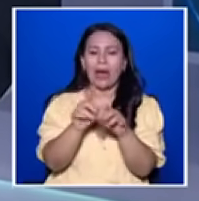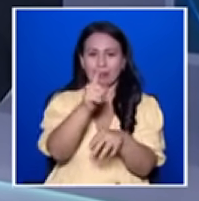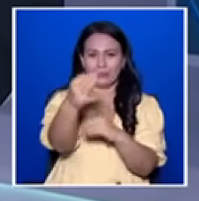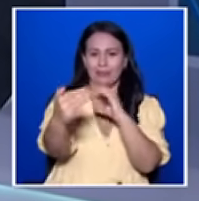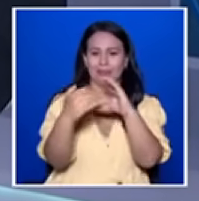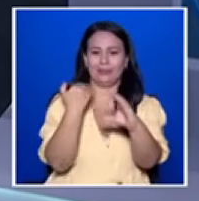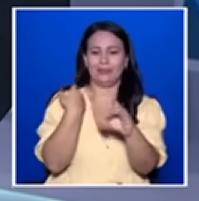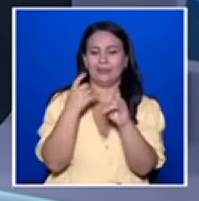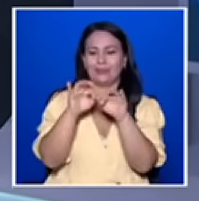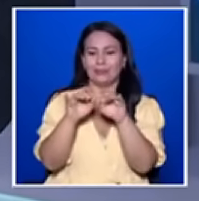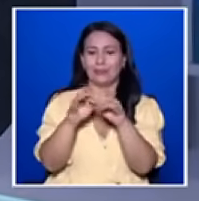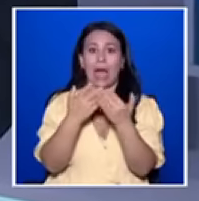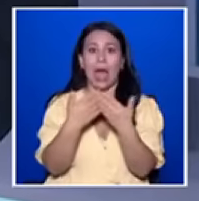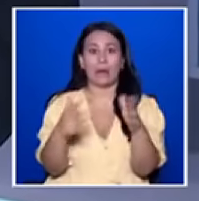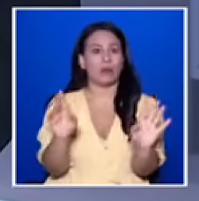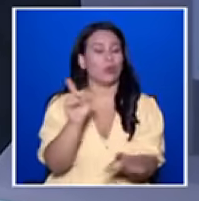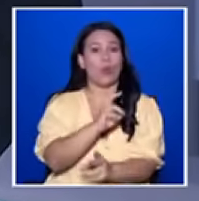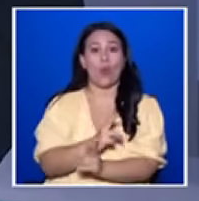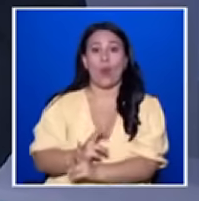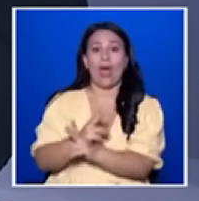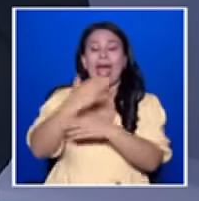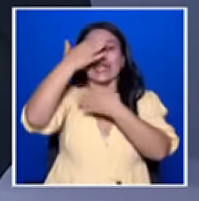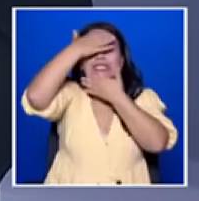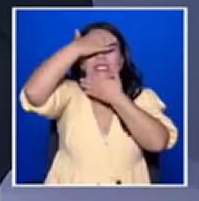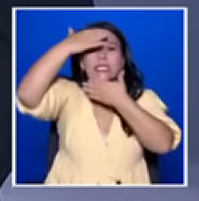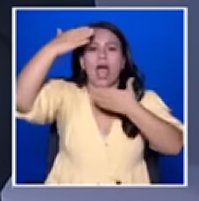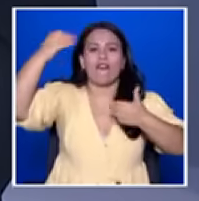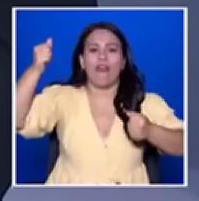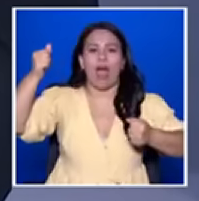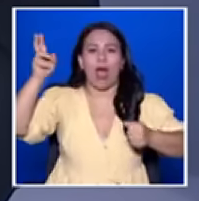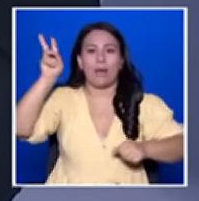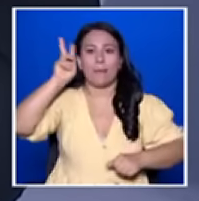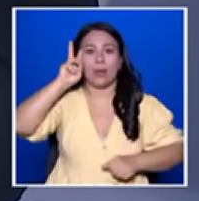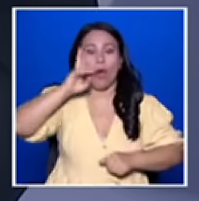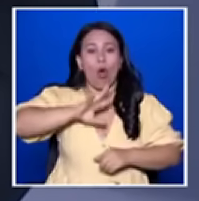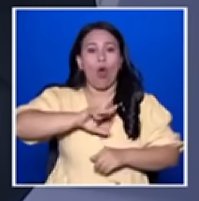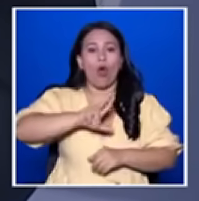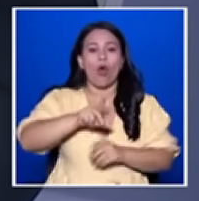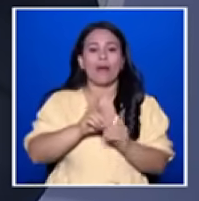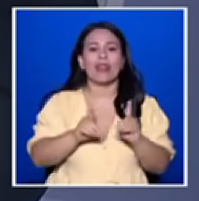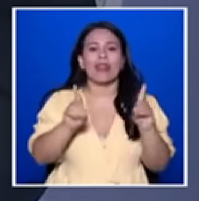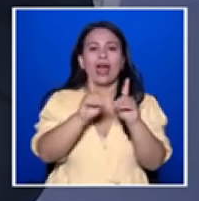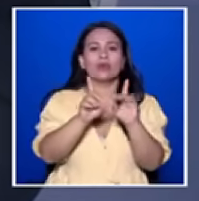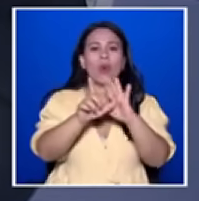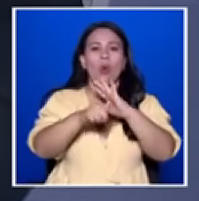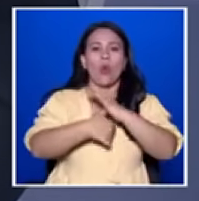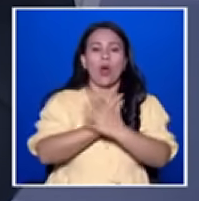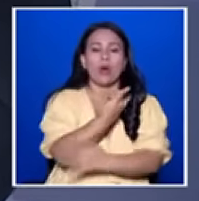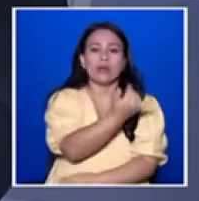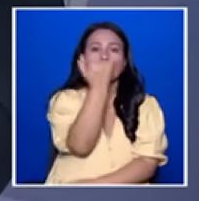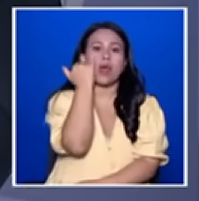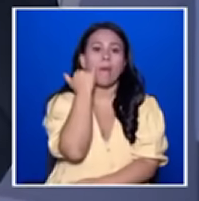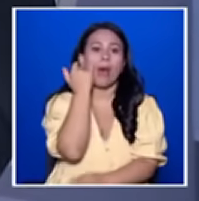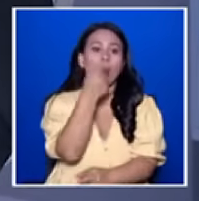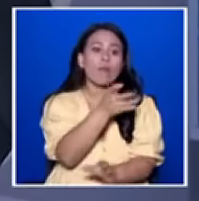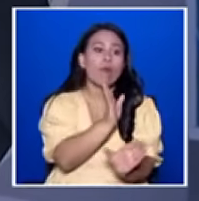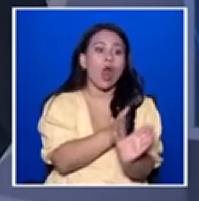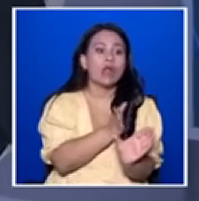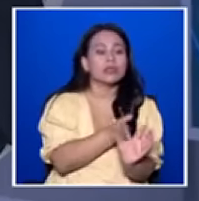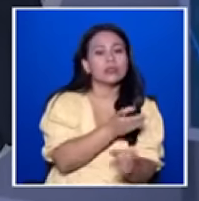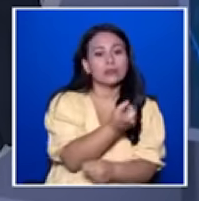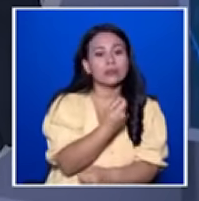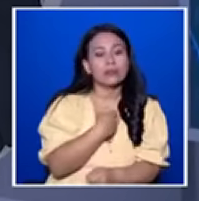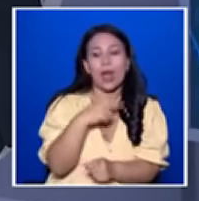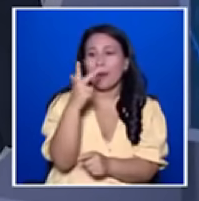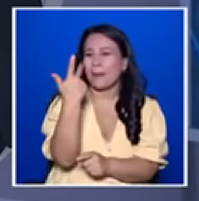ellos puedan obtener información, y esta es una parte de la modalidad. Le roban la información una vez que usted accede a estas llamadas o accede